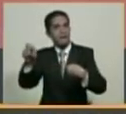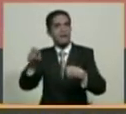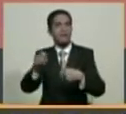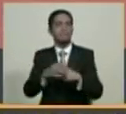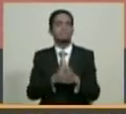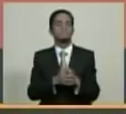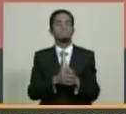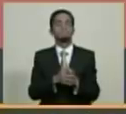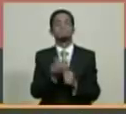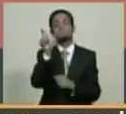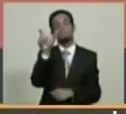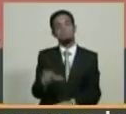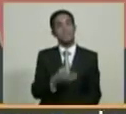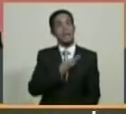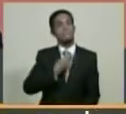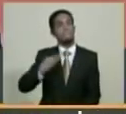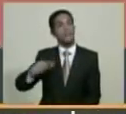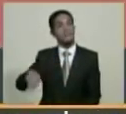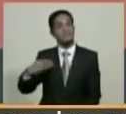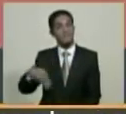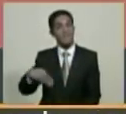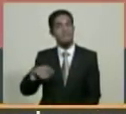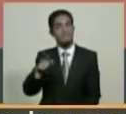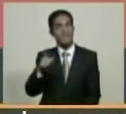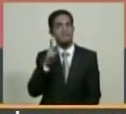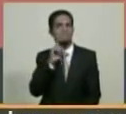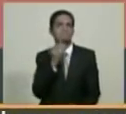que el presidente Nicolás ha instruido inclusive